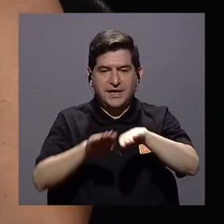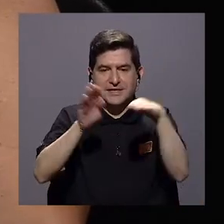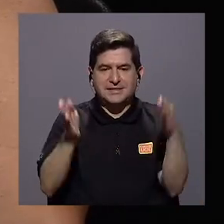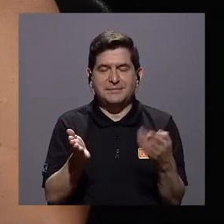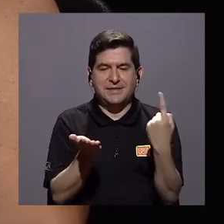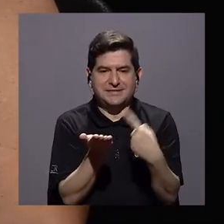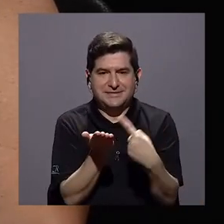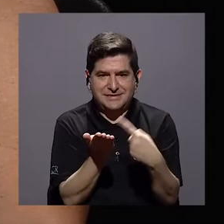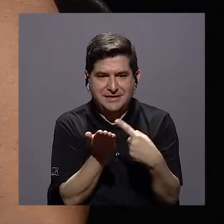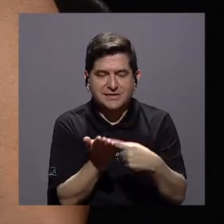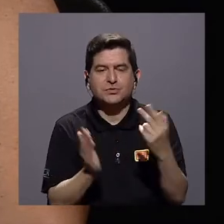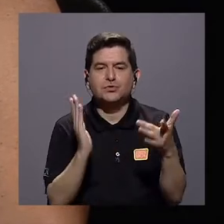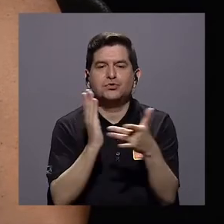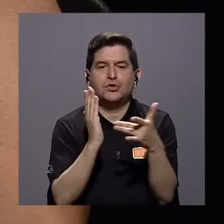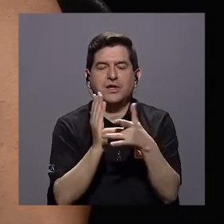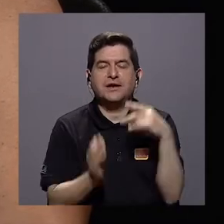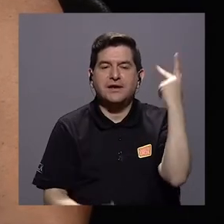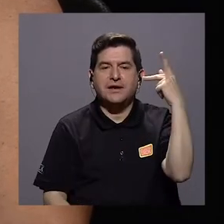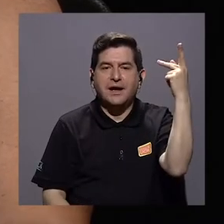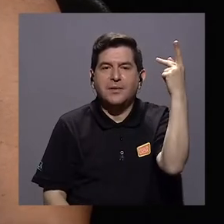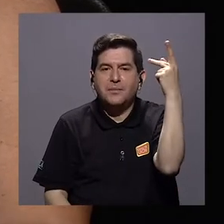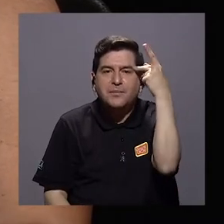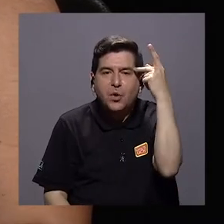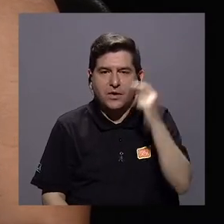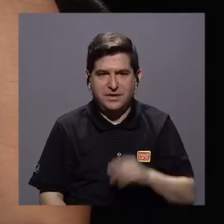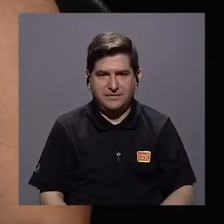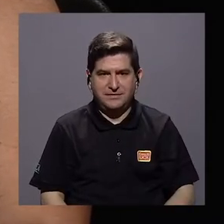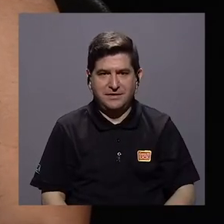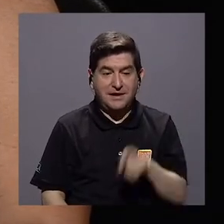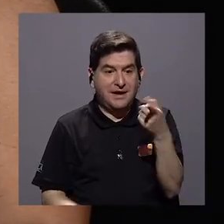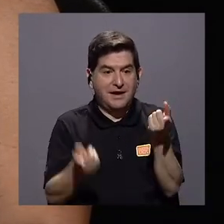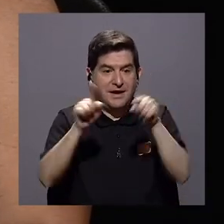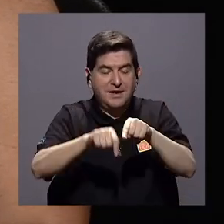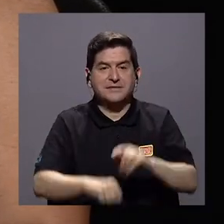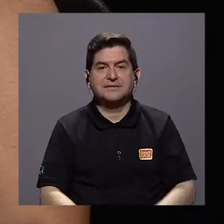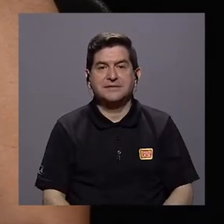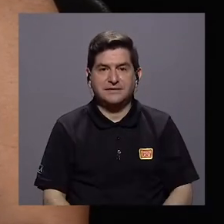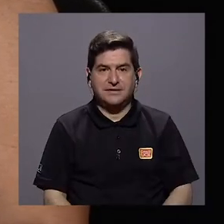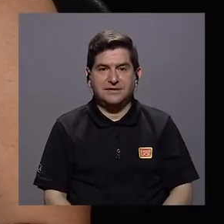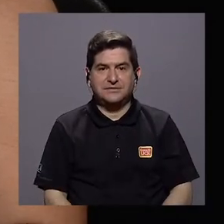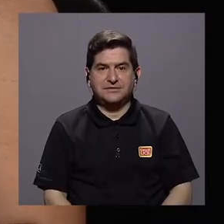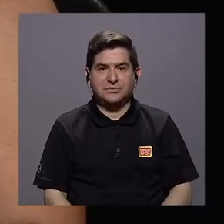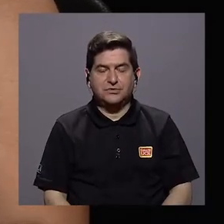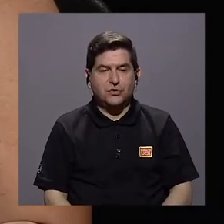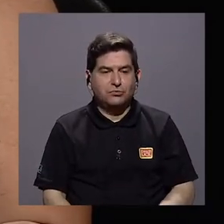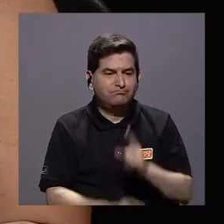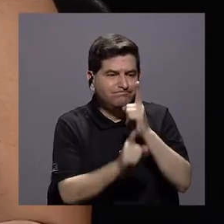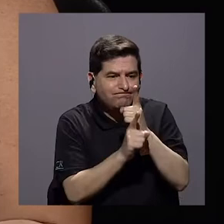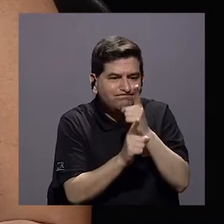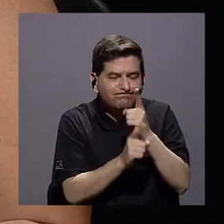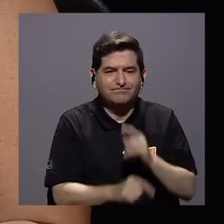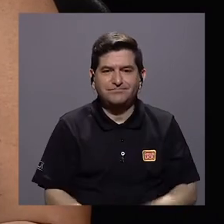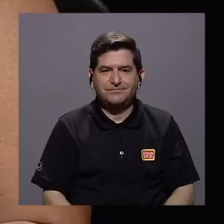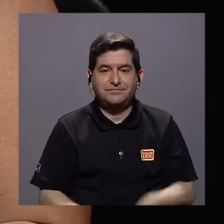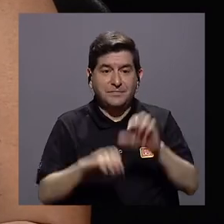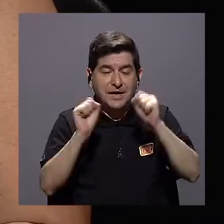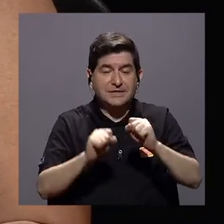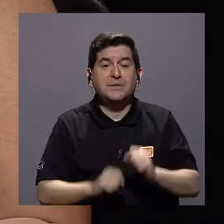estamos en esa mesa técnica, realmente le dé políticas que sean valederas, que sean